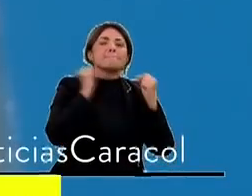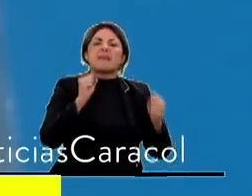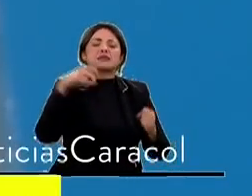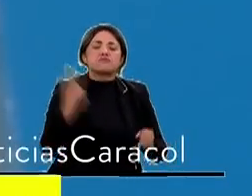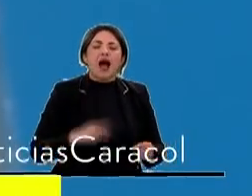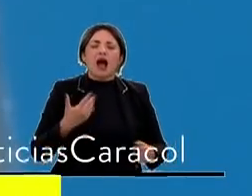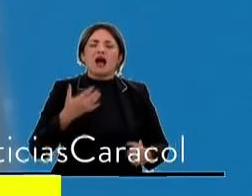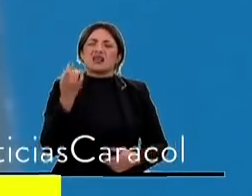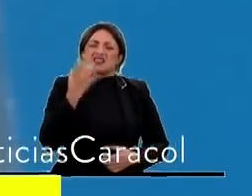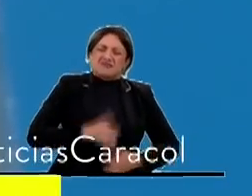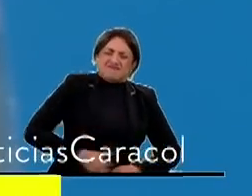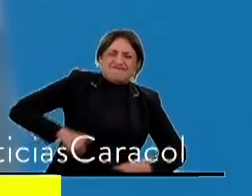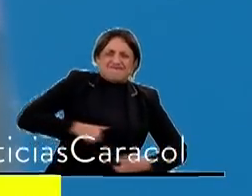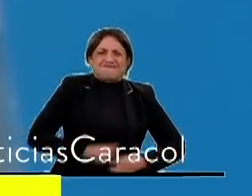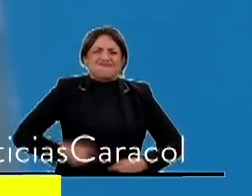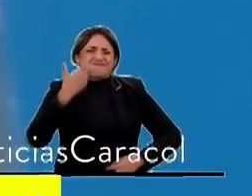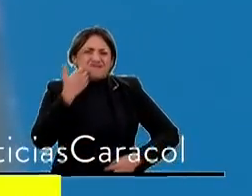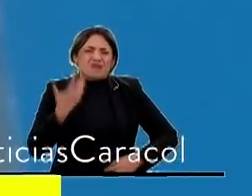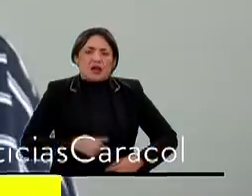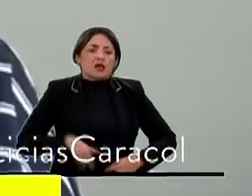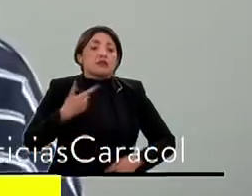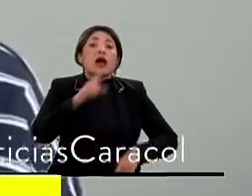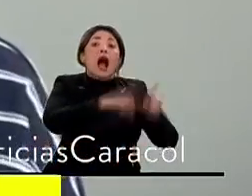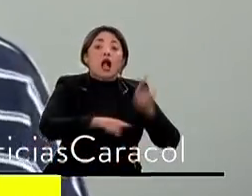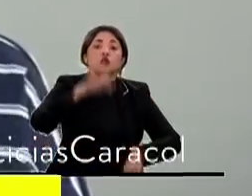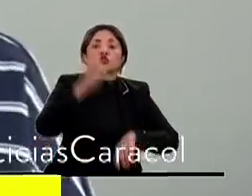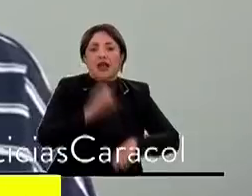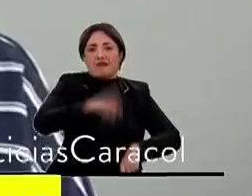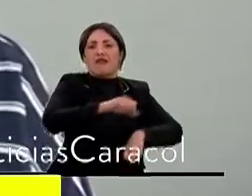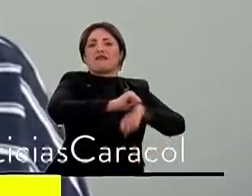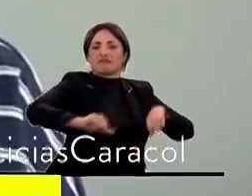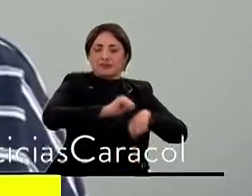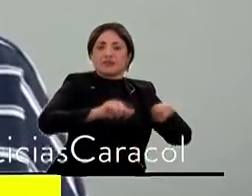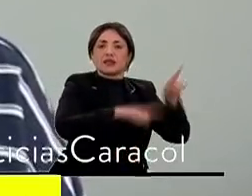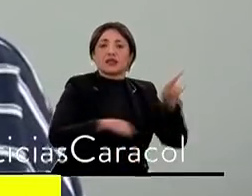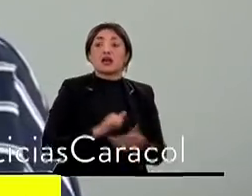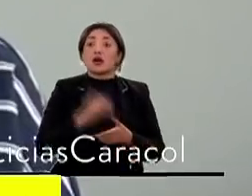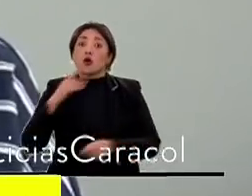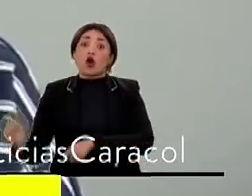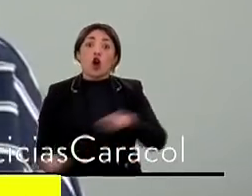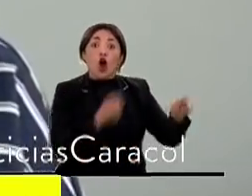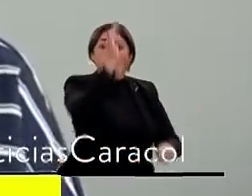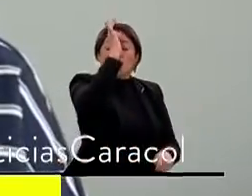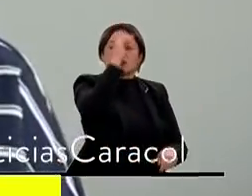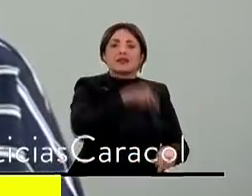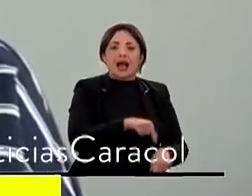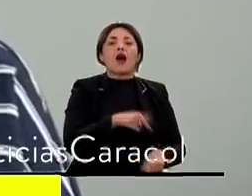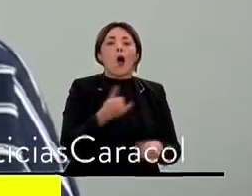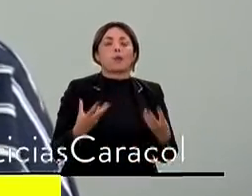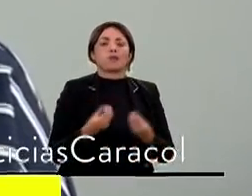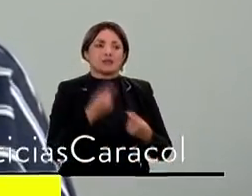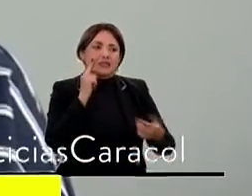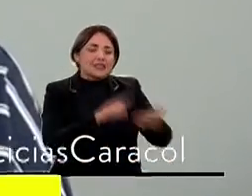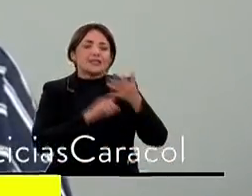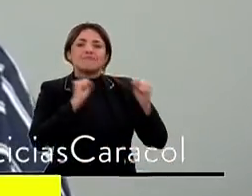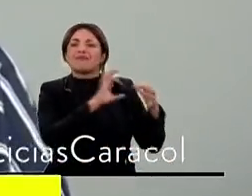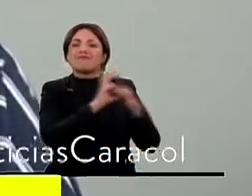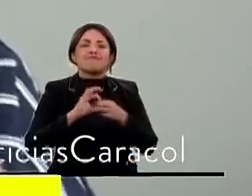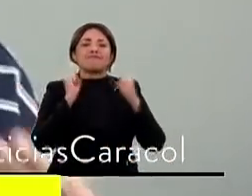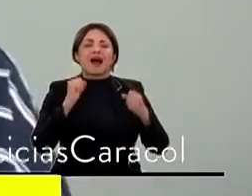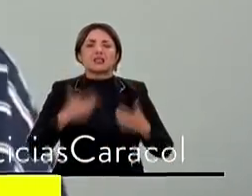llegando incluso a necesitar intervenciones quirúrgicas. Se está encontrando en el Hospital Universitario una asociación problema abdominal de